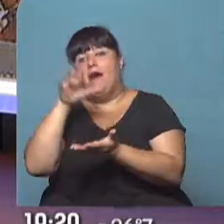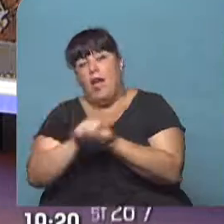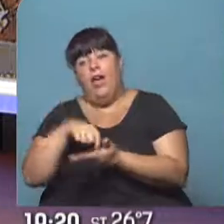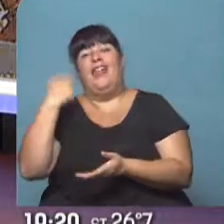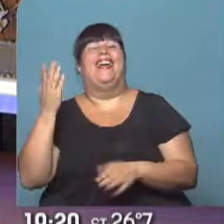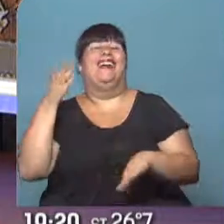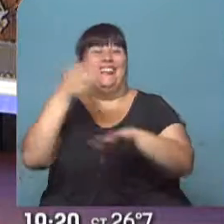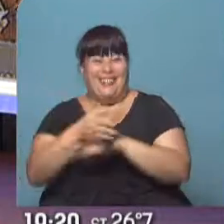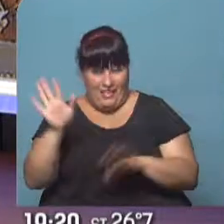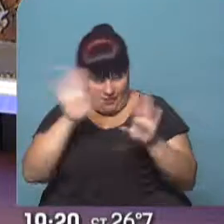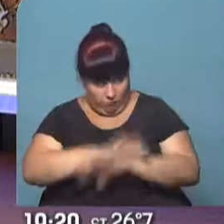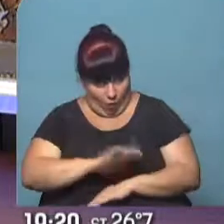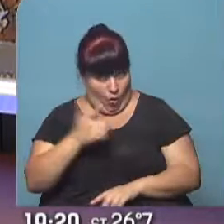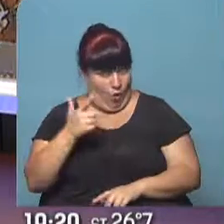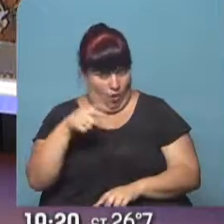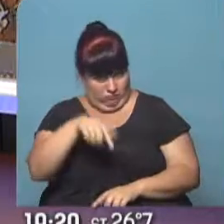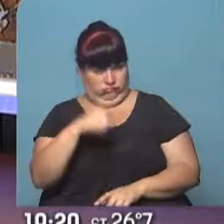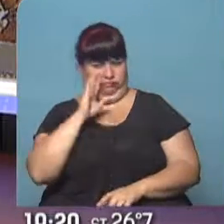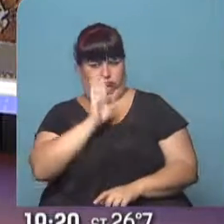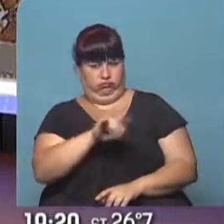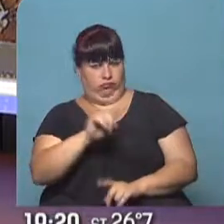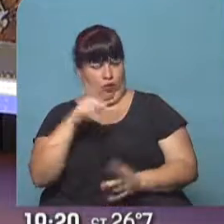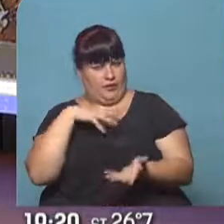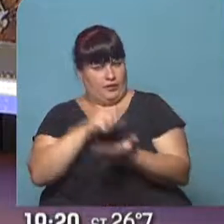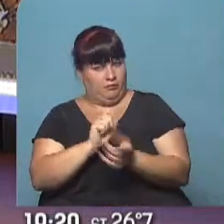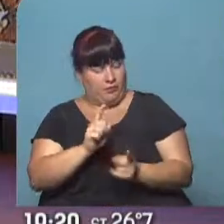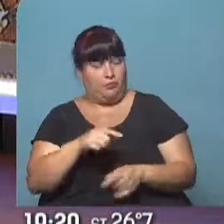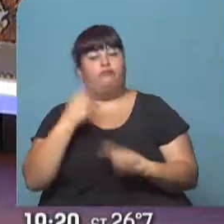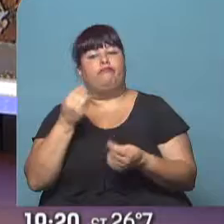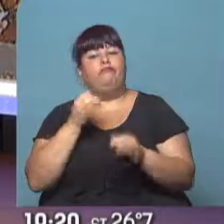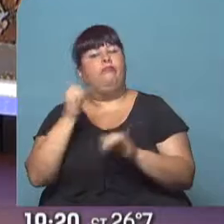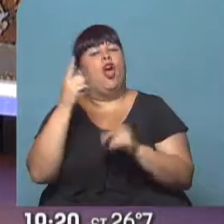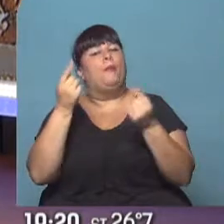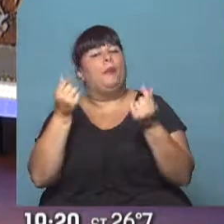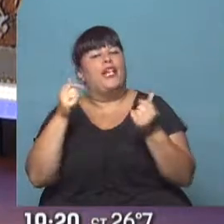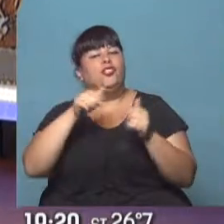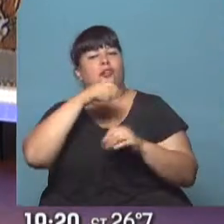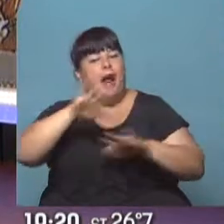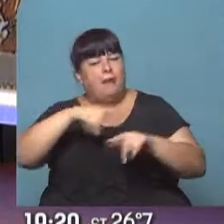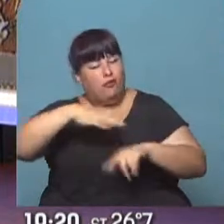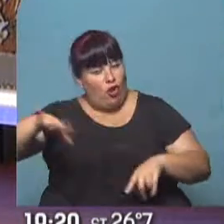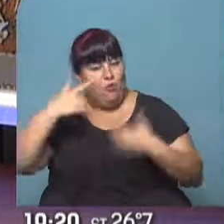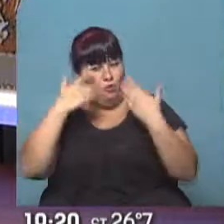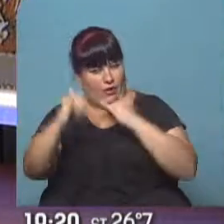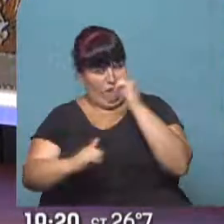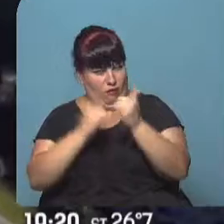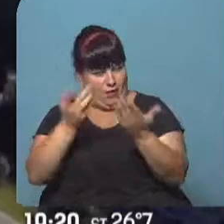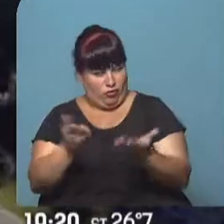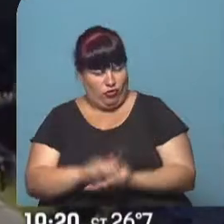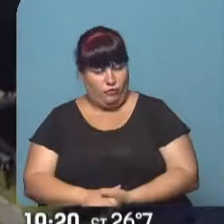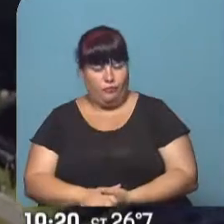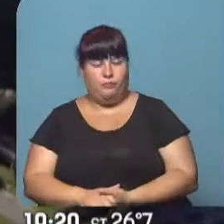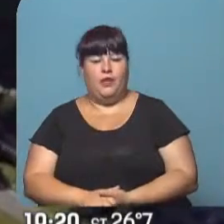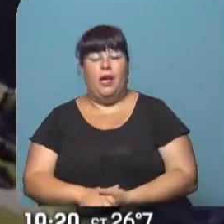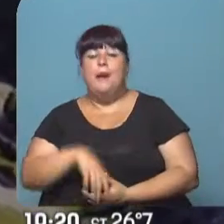después cuando llegan al lugar no es lo que habían reservado. ¿Cuáles son los mejores precios de la costa atlántica? Te lo mostramos en este informe.